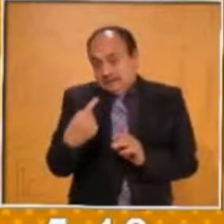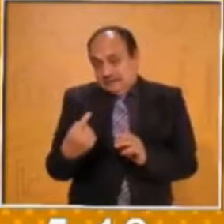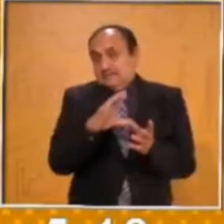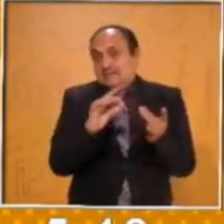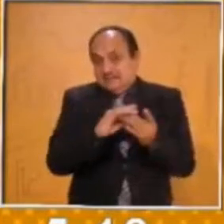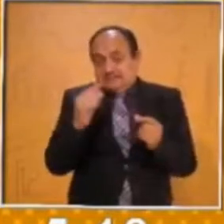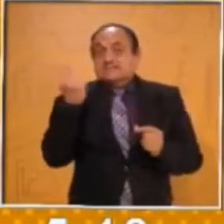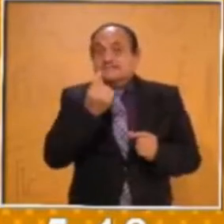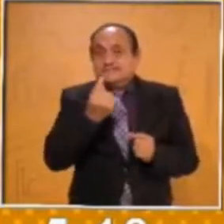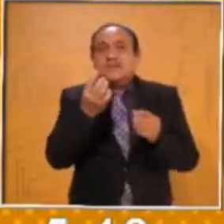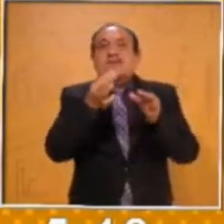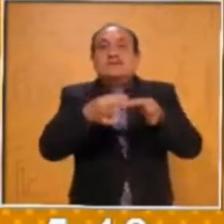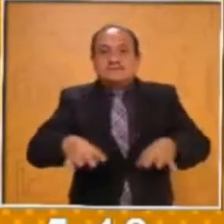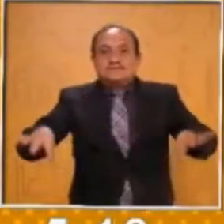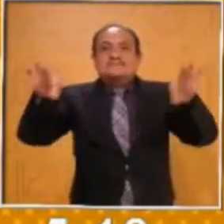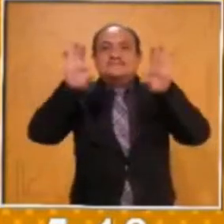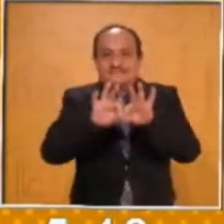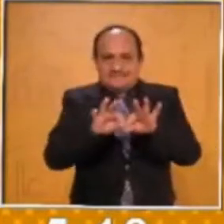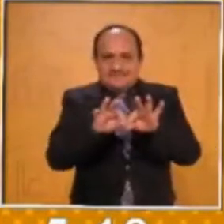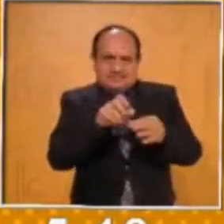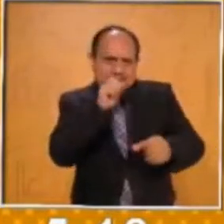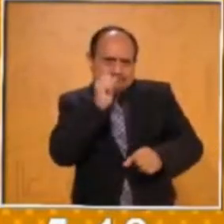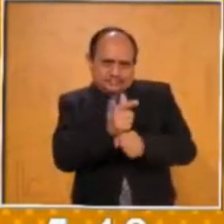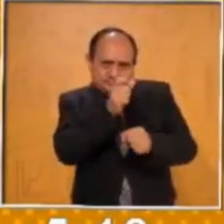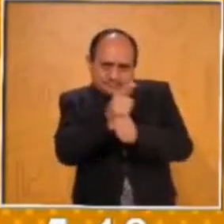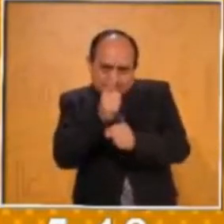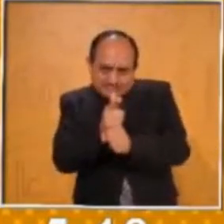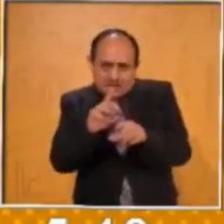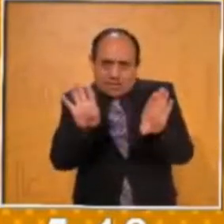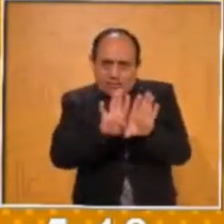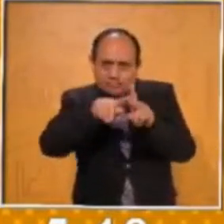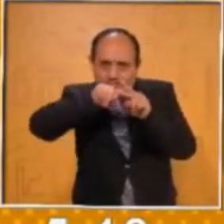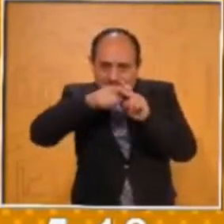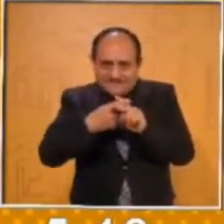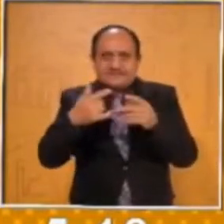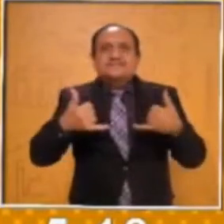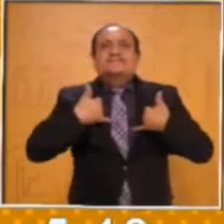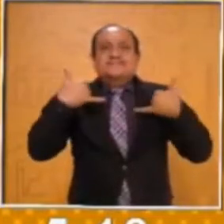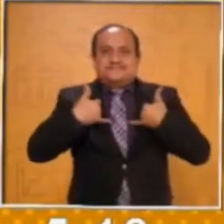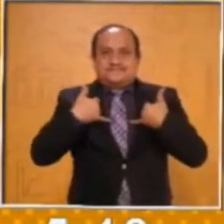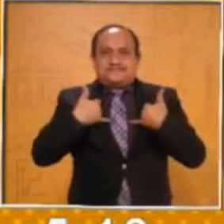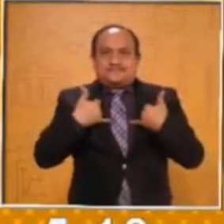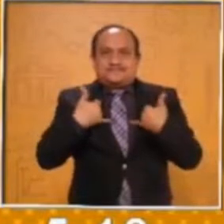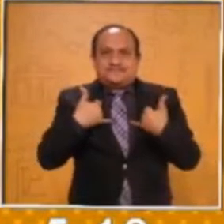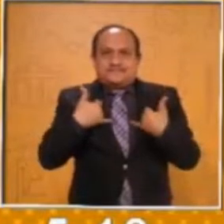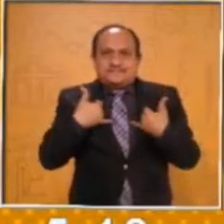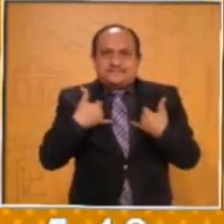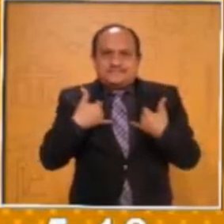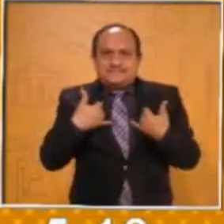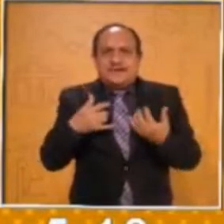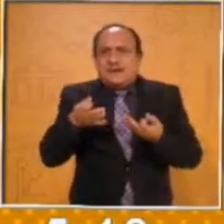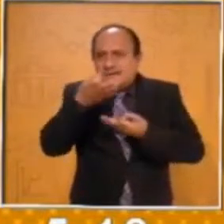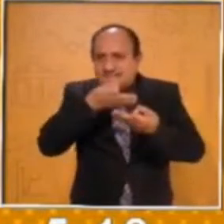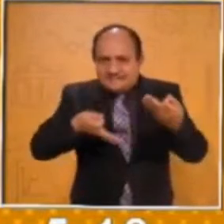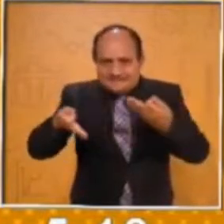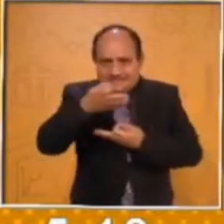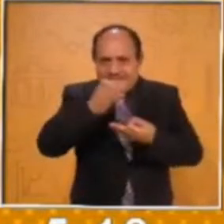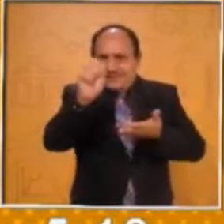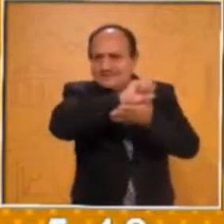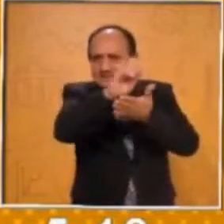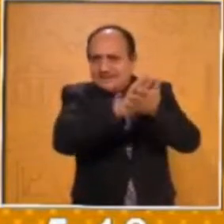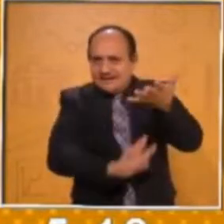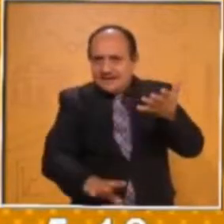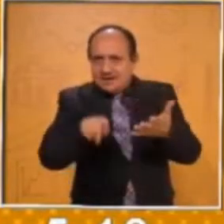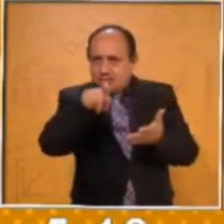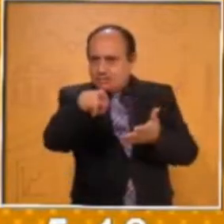Y importantísimo identificar el inicio. Jóvenes, no todos o no todas las narraciones que